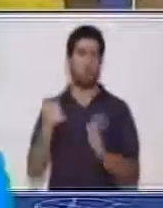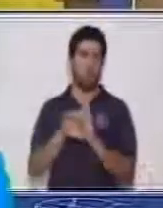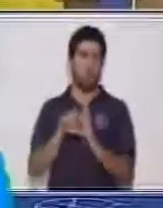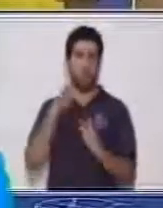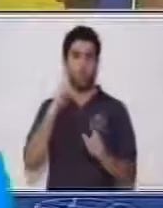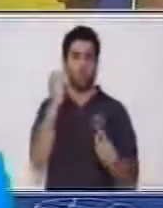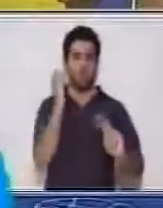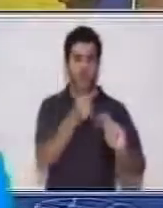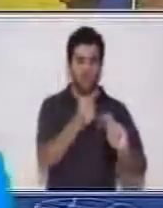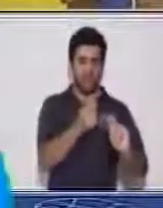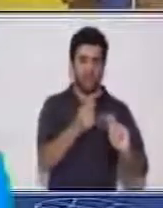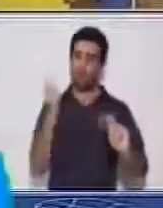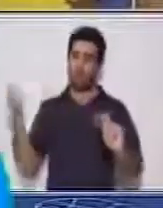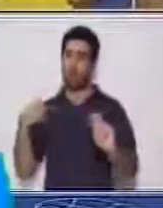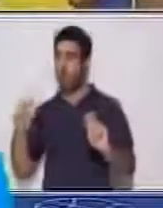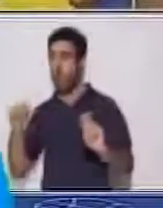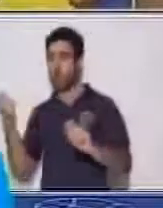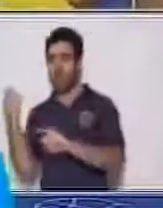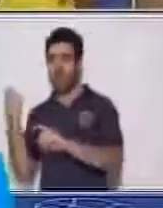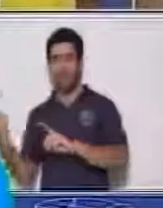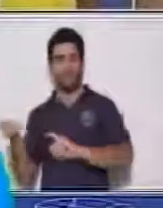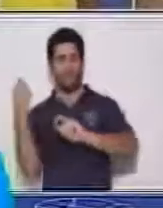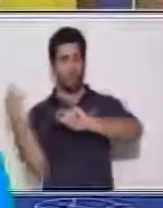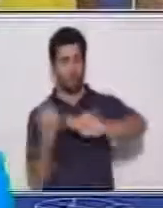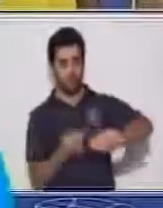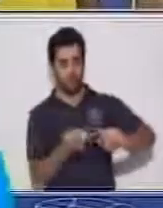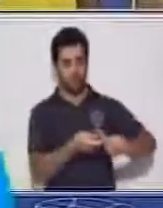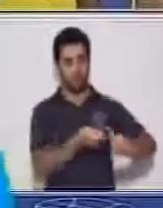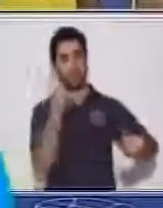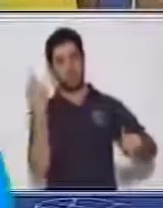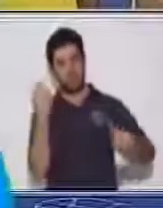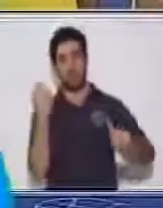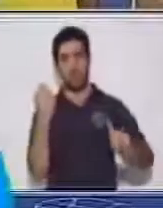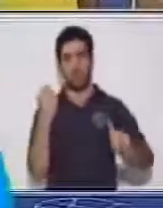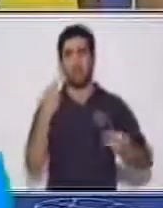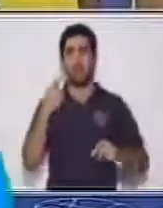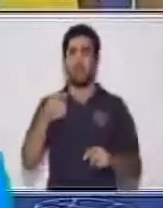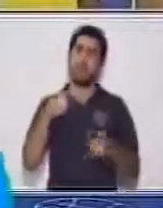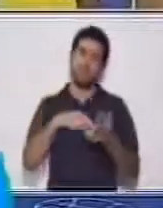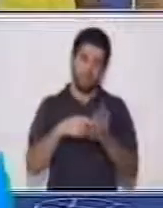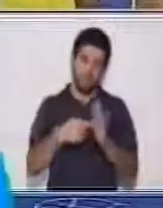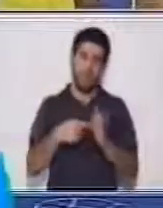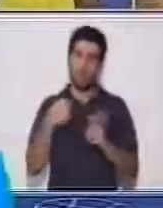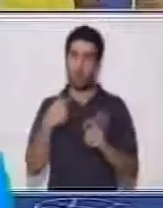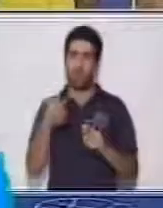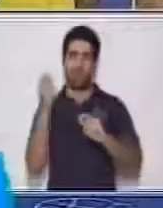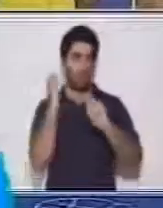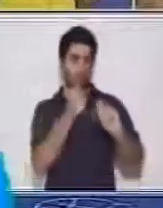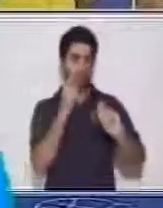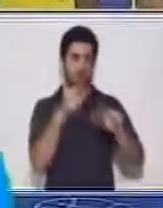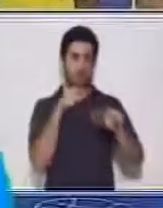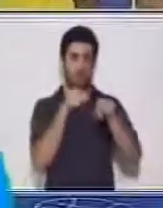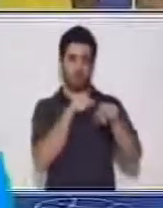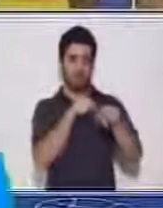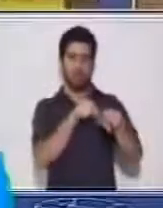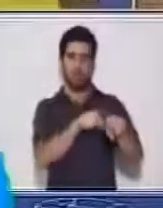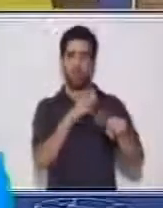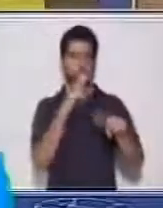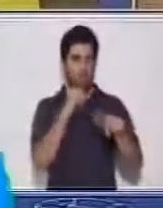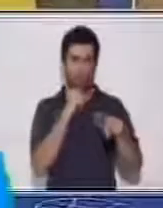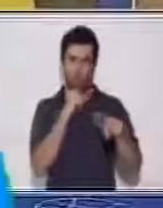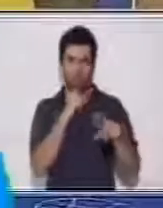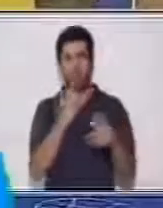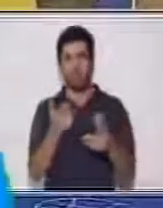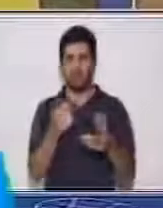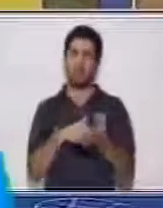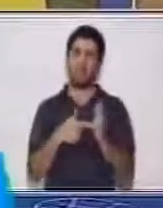otro clavo? Tú sabes bien que si estás clavando con ese clavo no vas a sacar el otro. Si lo utilizamos de forma